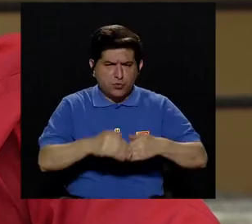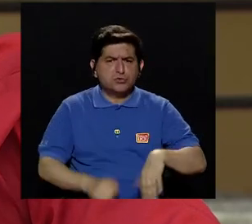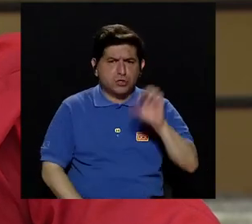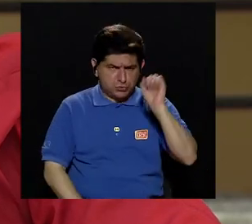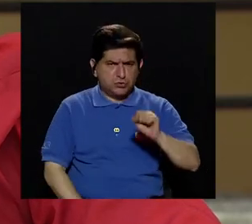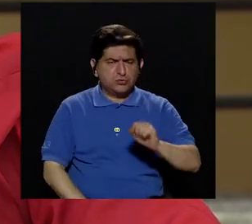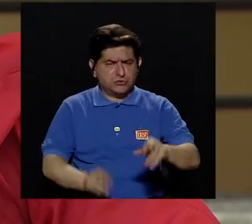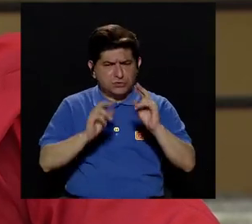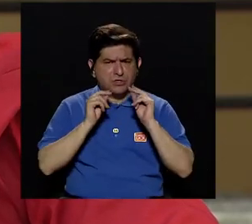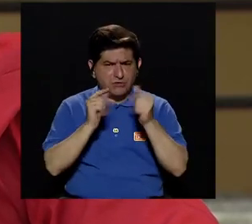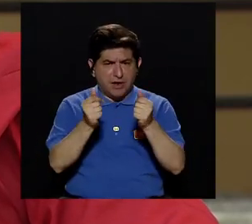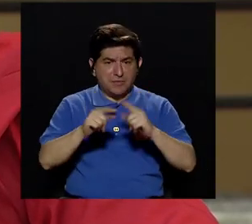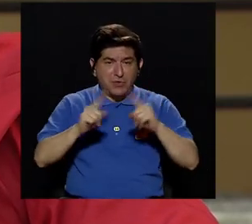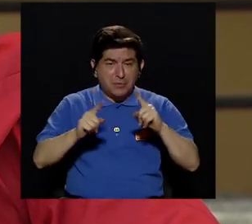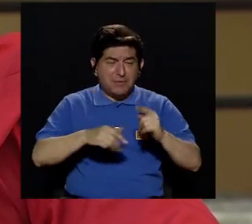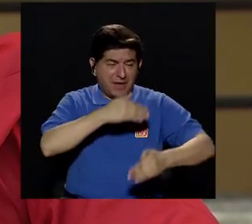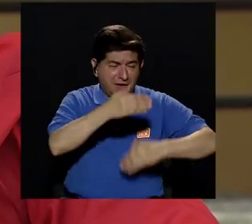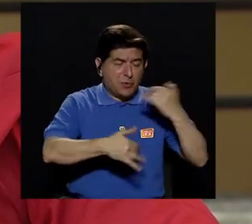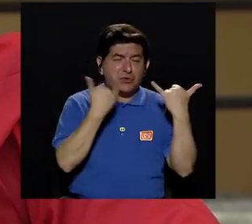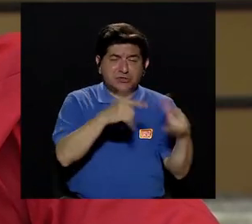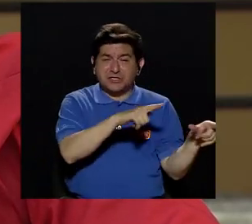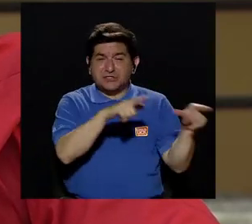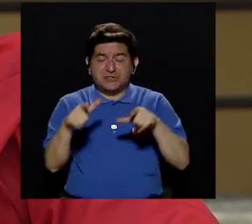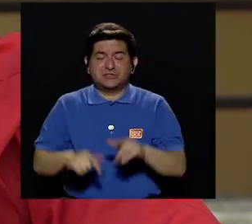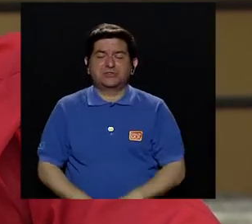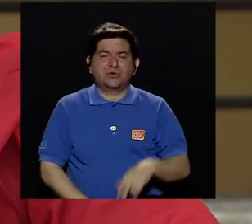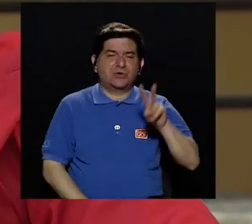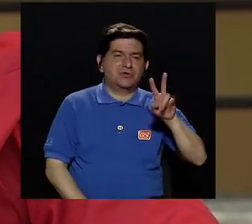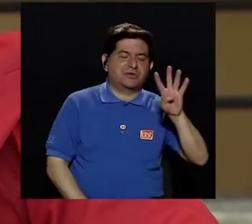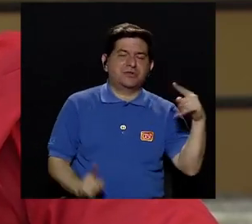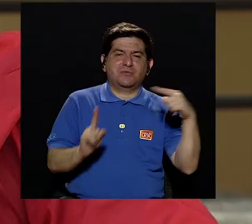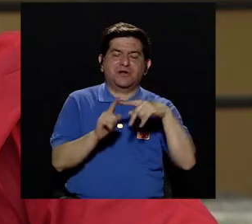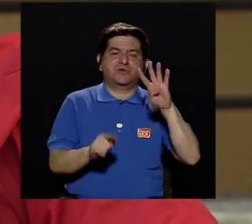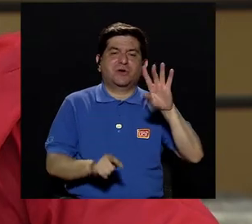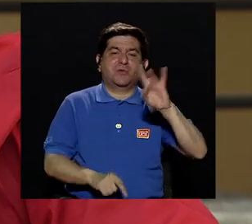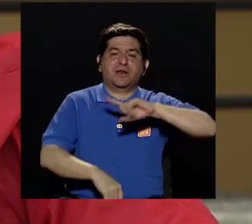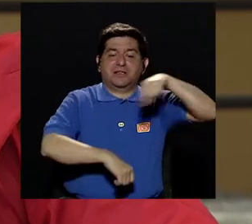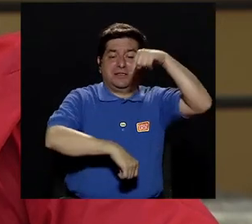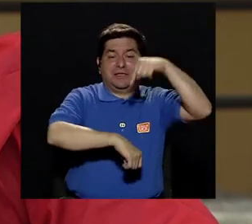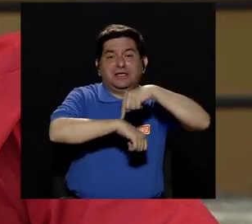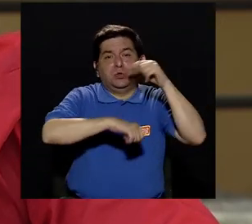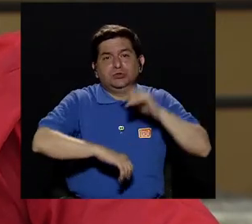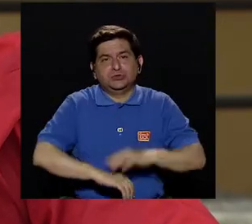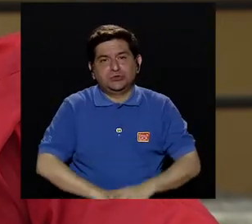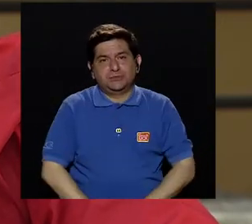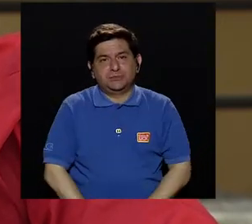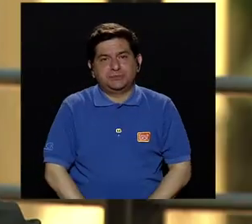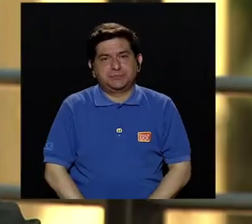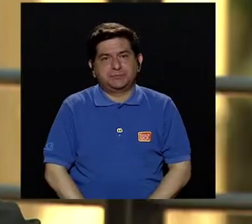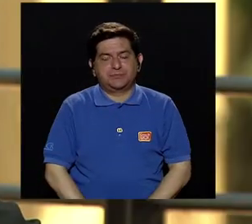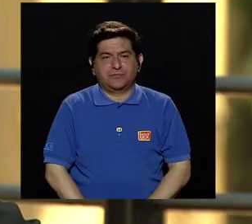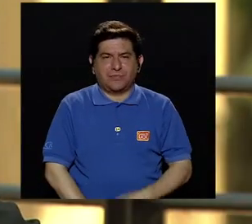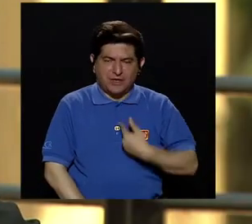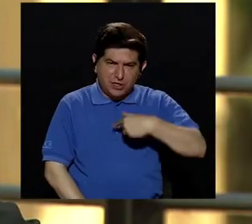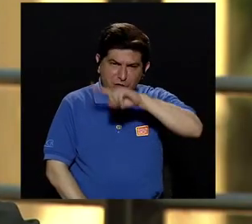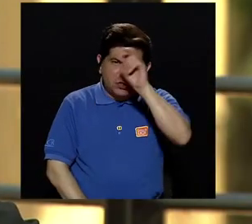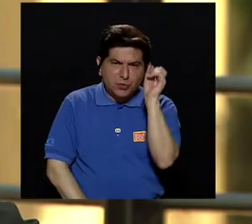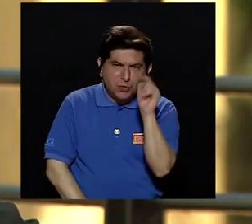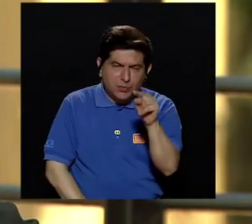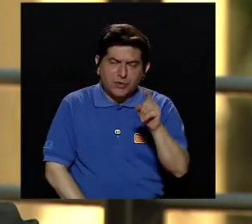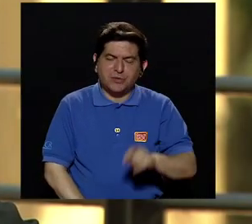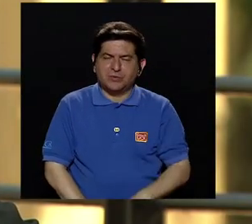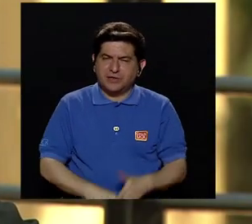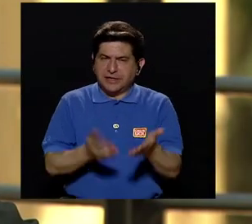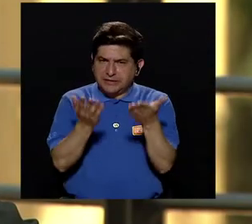rápido, procesar la sangre para tenerla disponible puede tomar desde 24 hasta 48 horas. Sí. Además, yo quería preguntarle